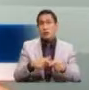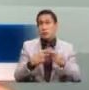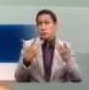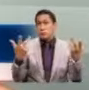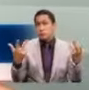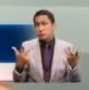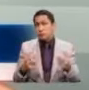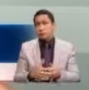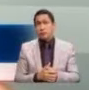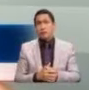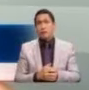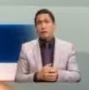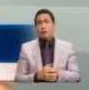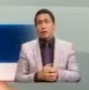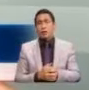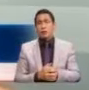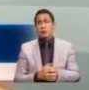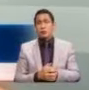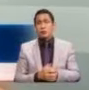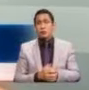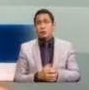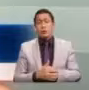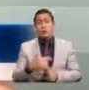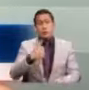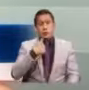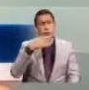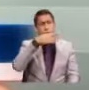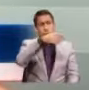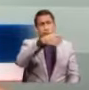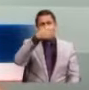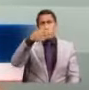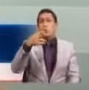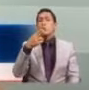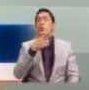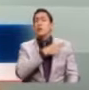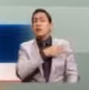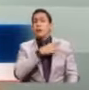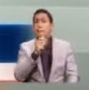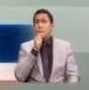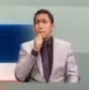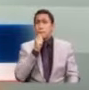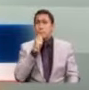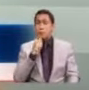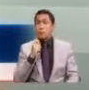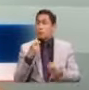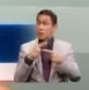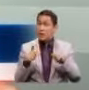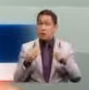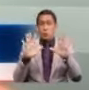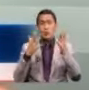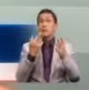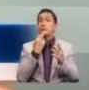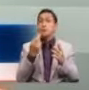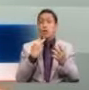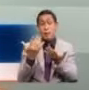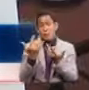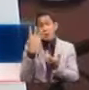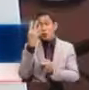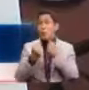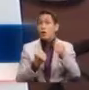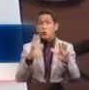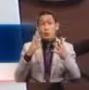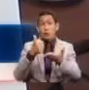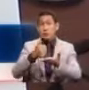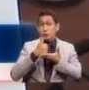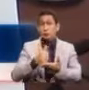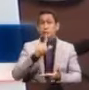universidades privadas o fiscales, pero no hemos tenido respuesta tampoco, ya son 4 años y no tenemos una respuesta.